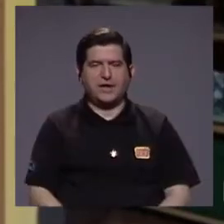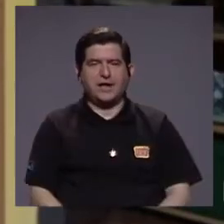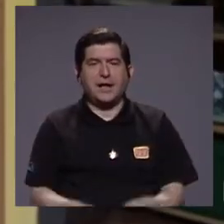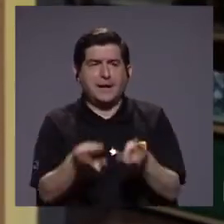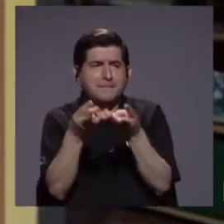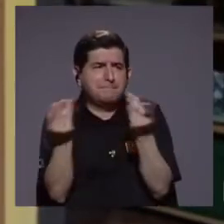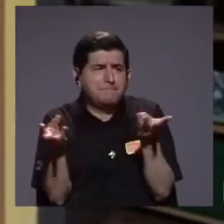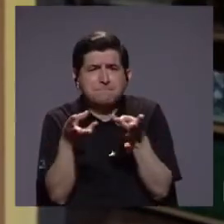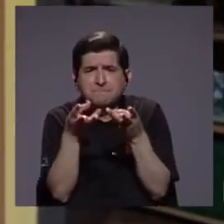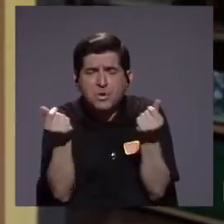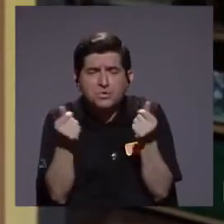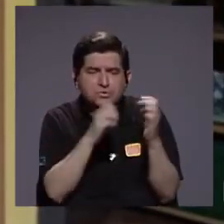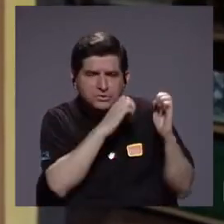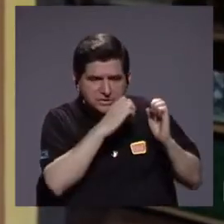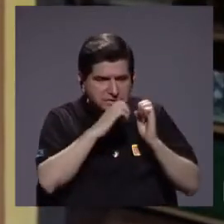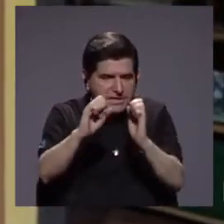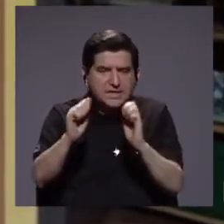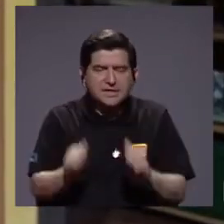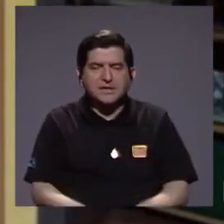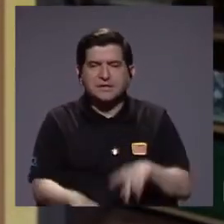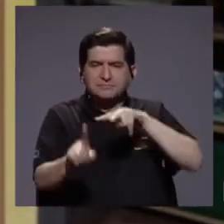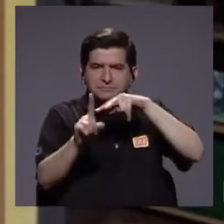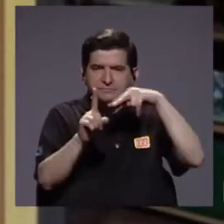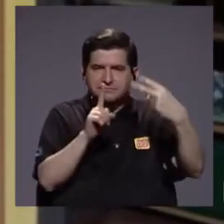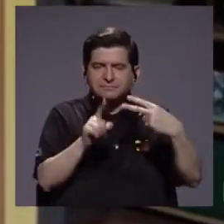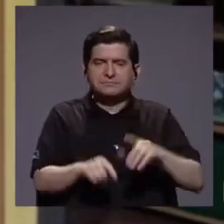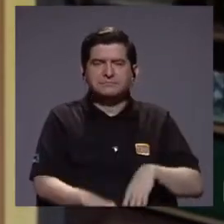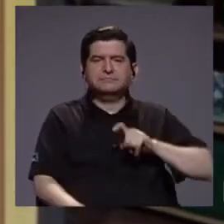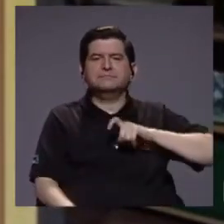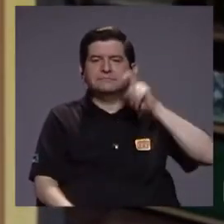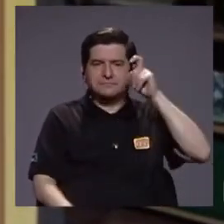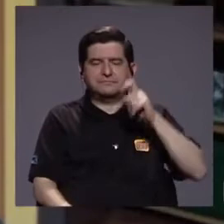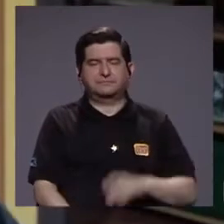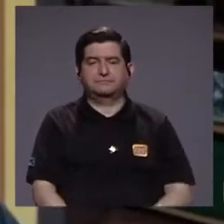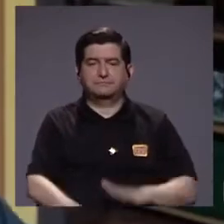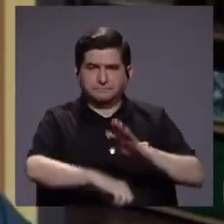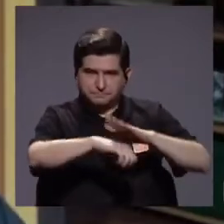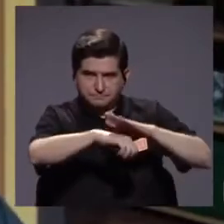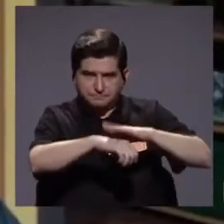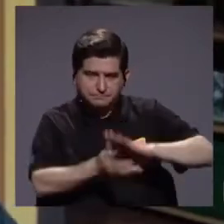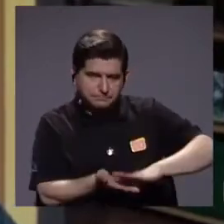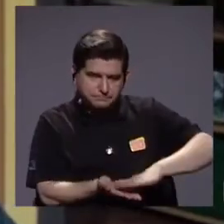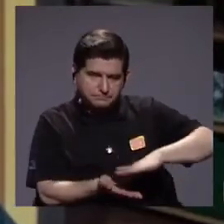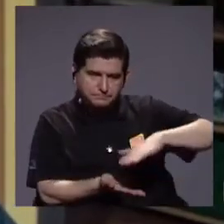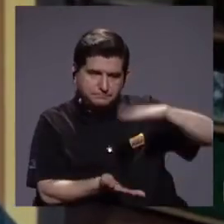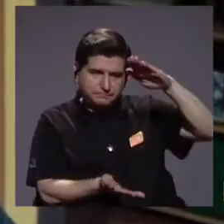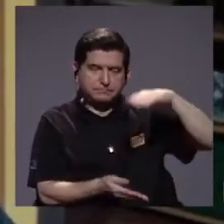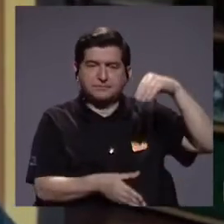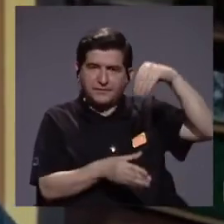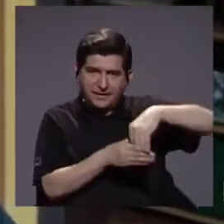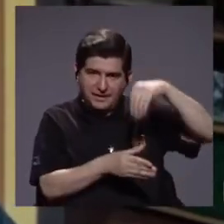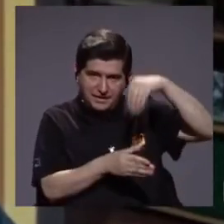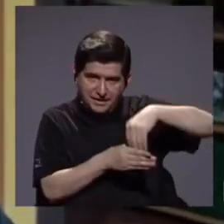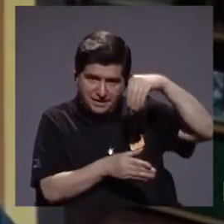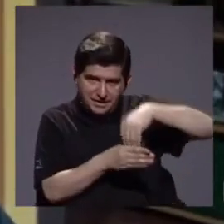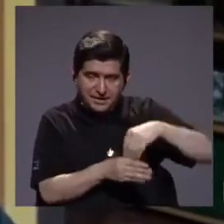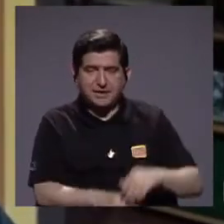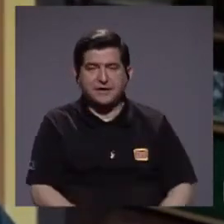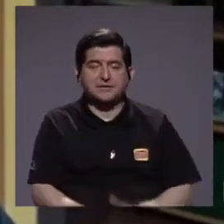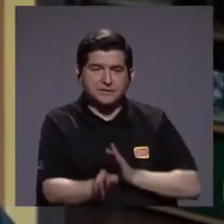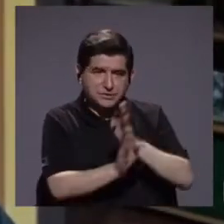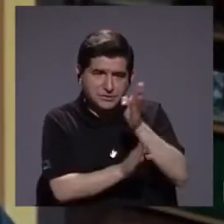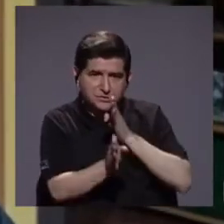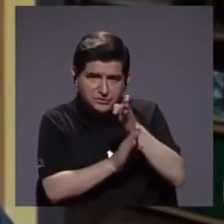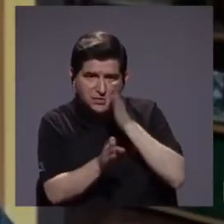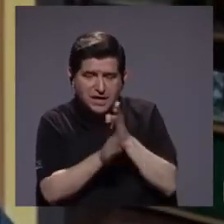generar estrategias con perspectiva de género que permitan aumentar el ingreso a las carreras